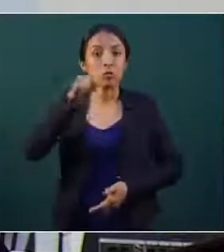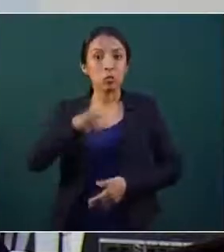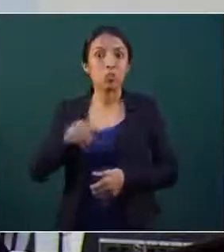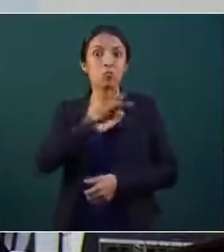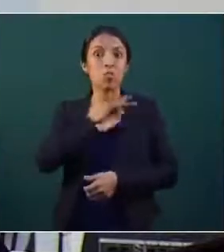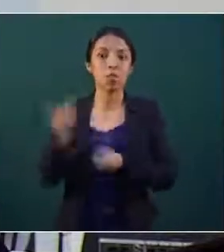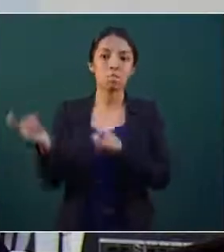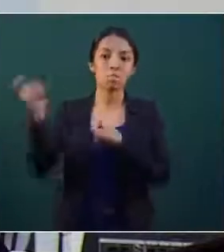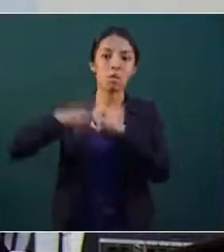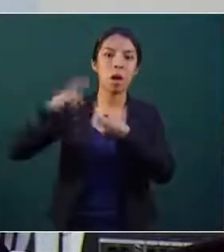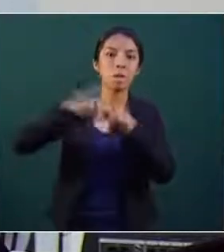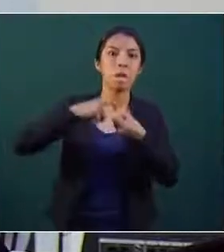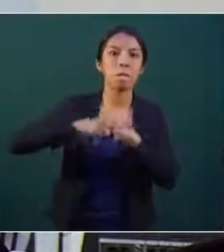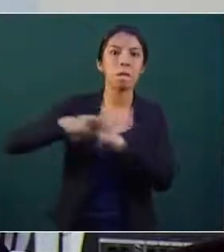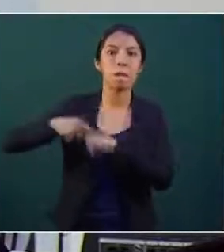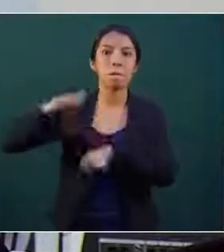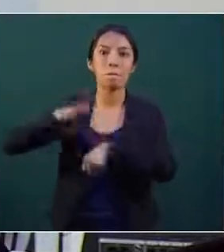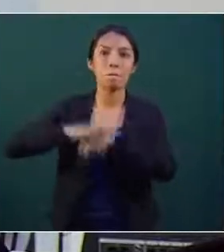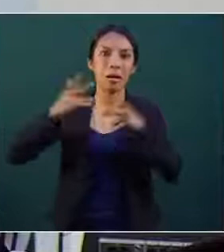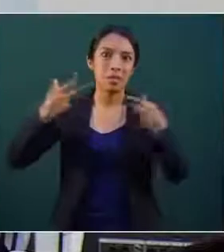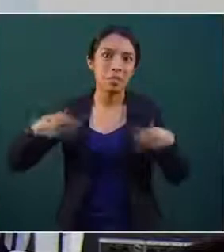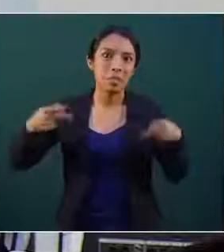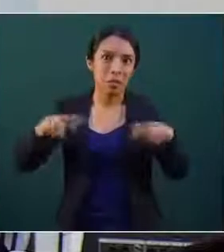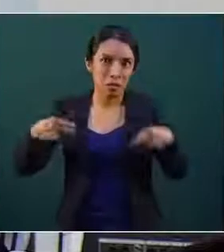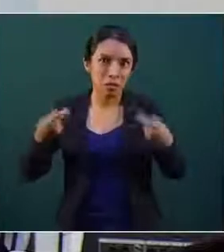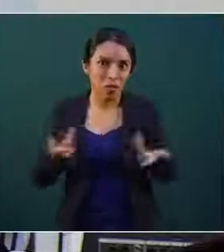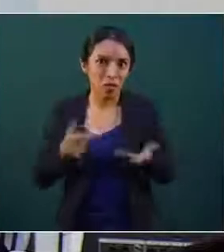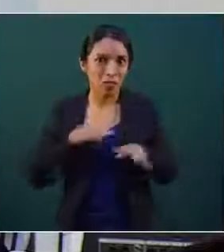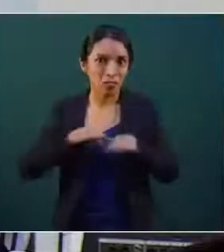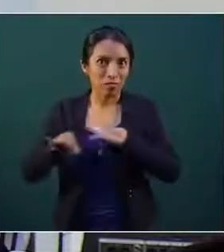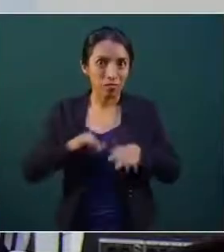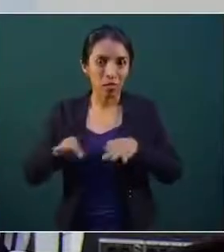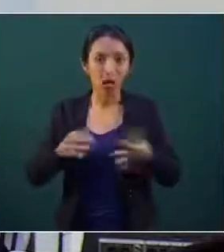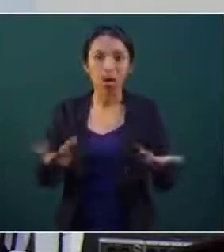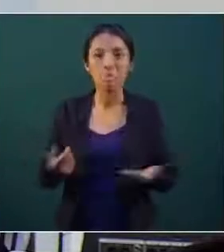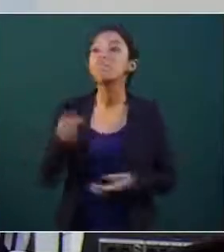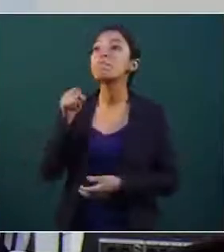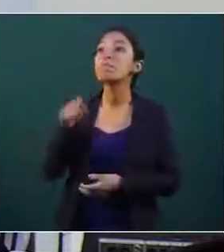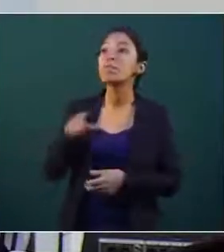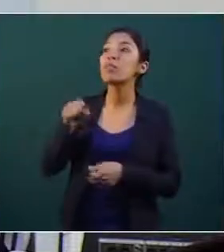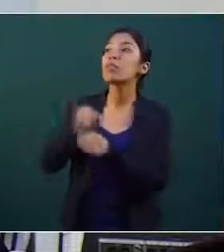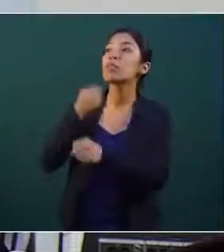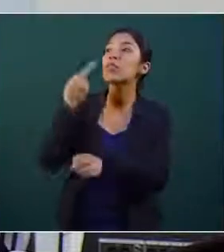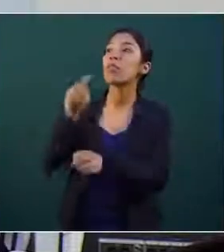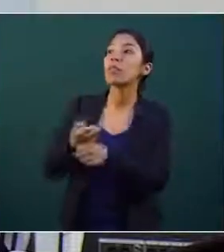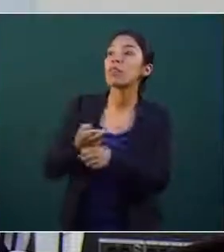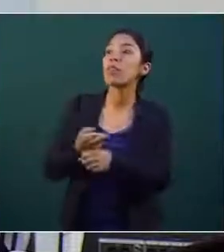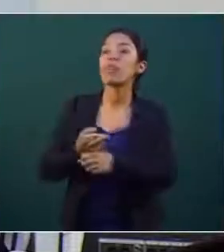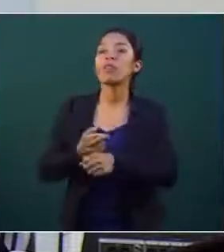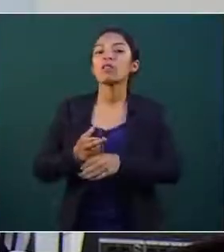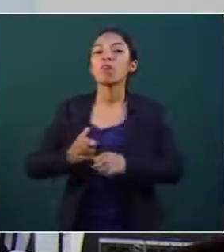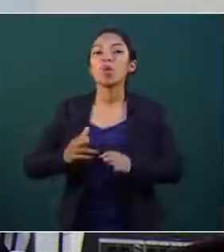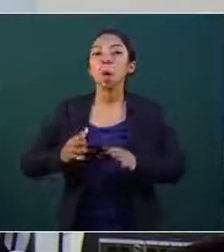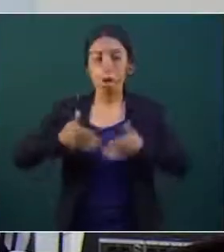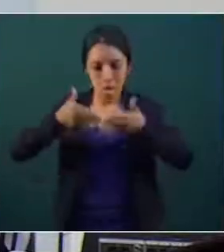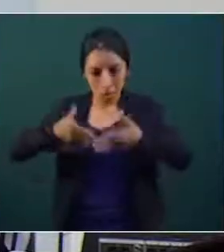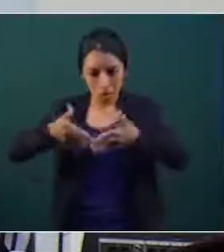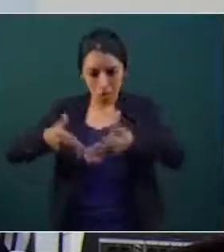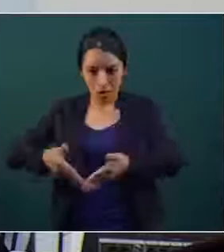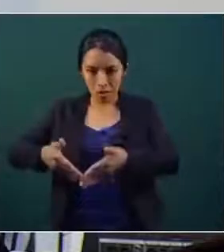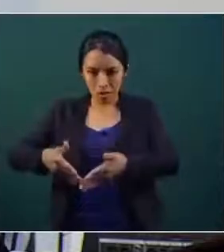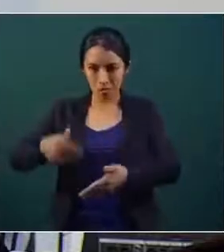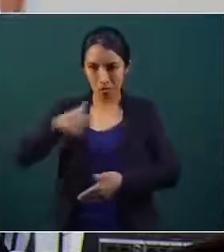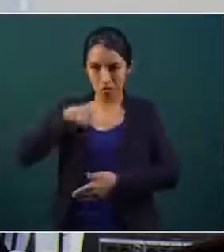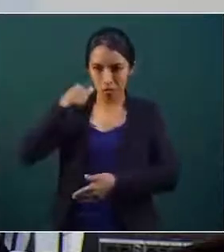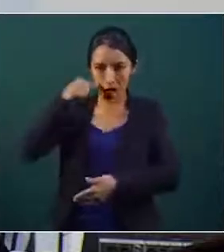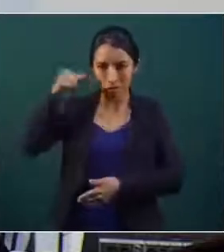filas de nuestras Fuerzas Armadas? Y si me lo permite, al secretario de la Marina, ayer estaba caminando